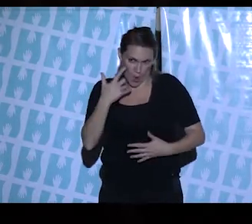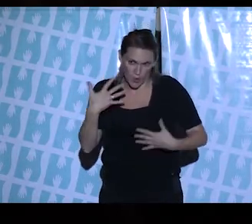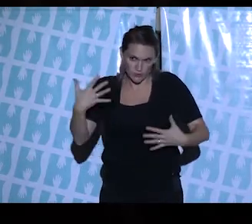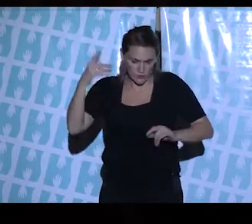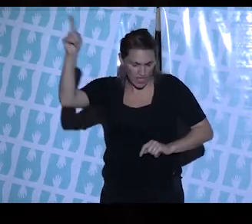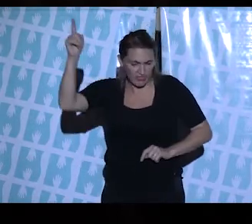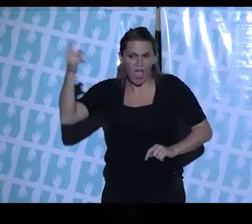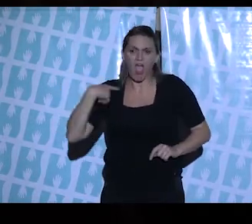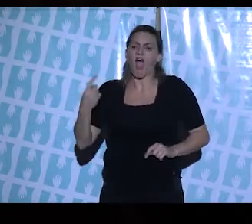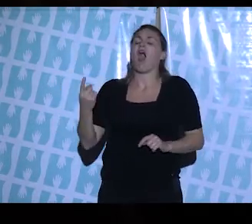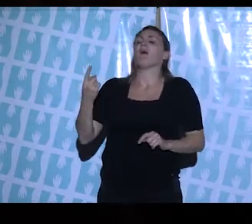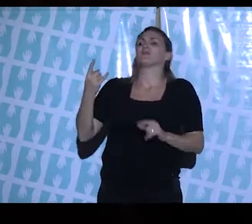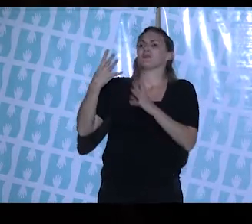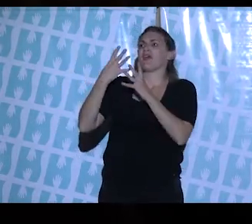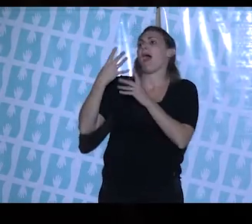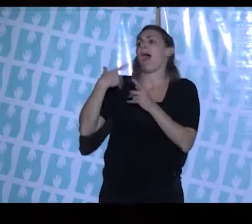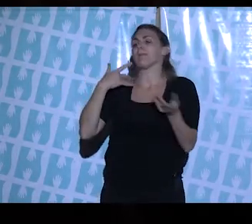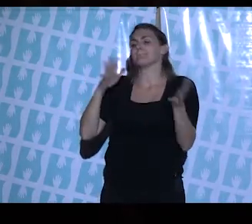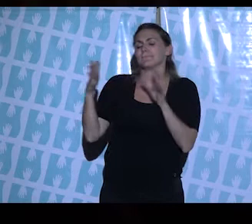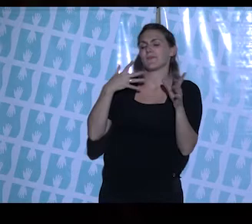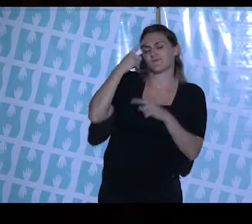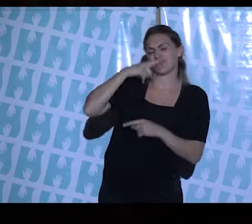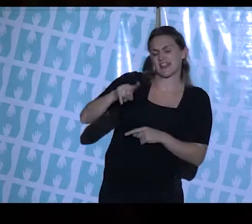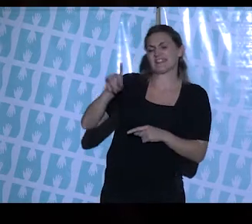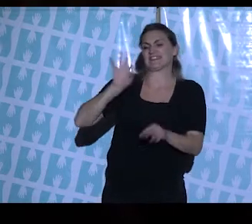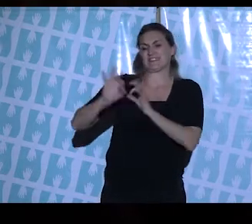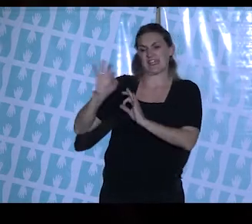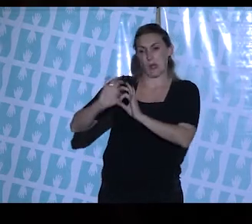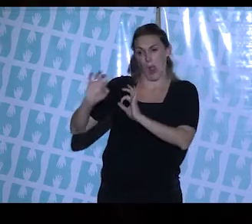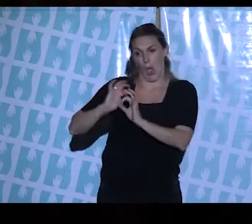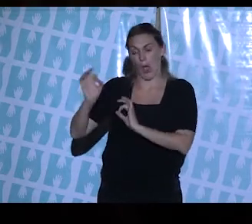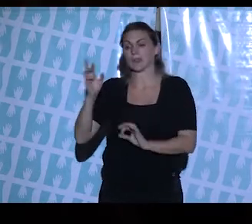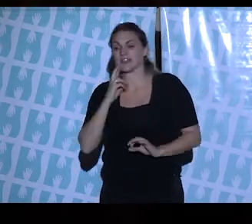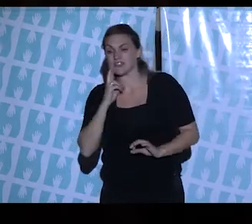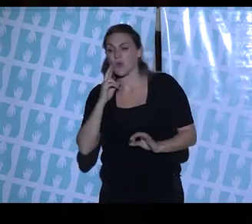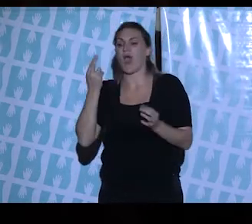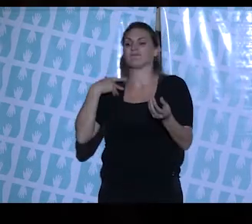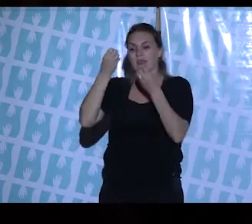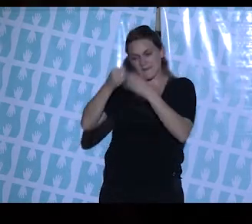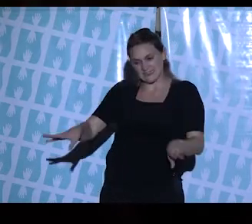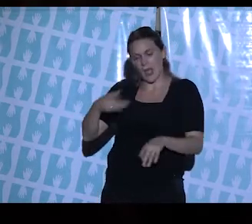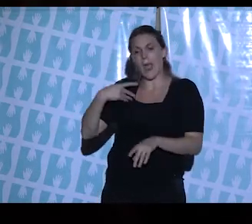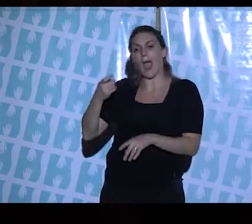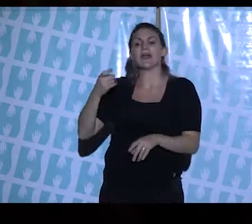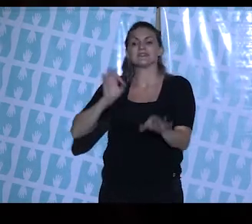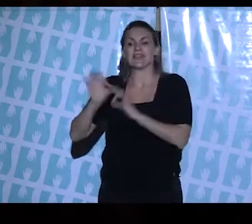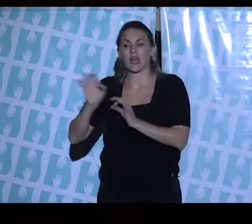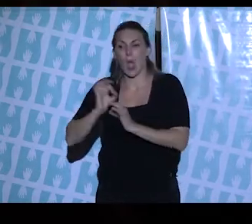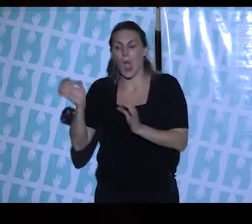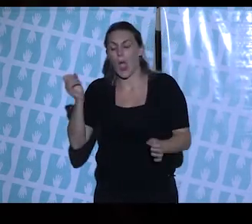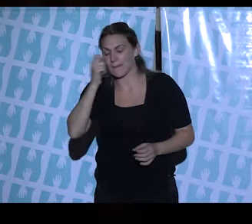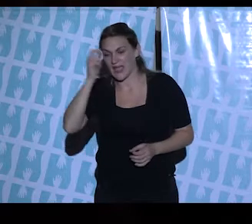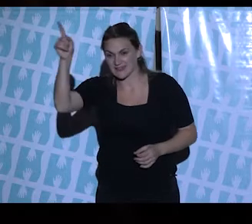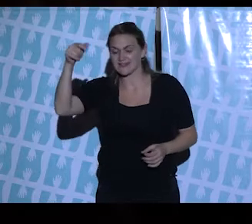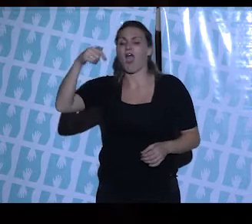siglo XIX, principios del siglo XX, dirigida por un neurólogo y psiquiatra llamado